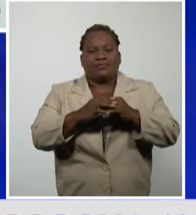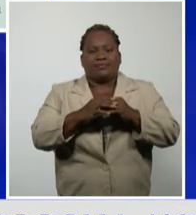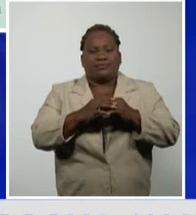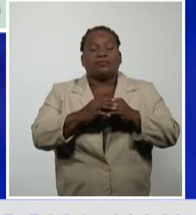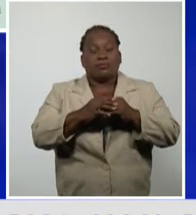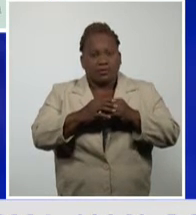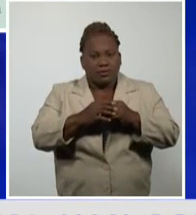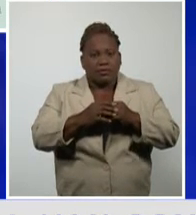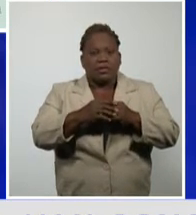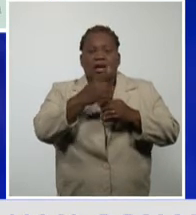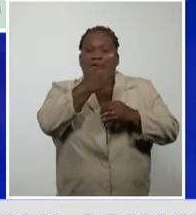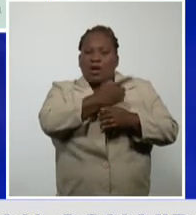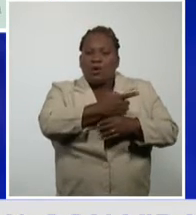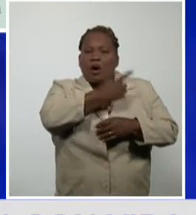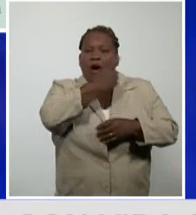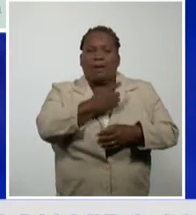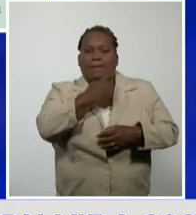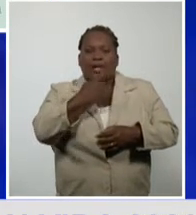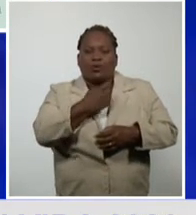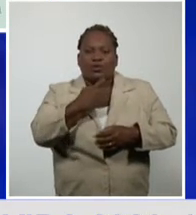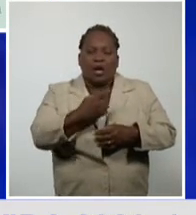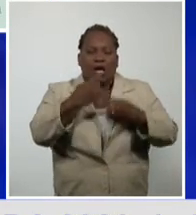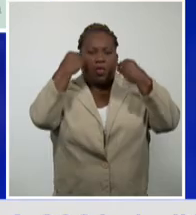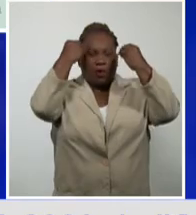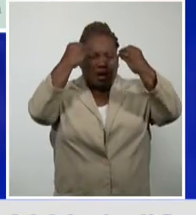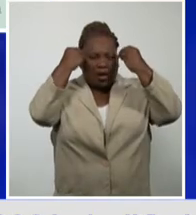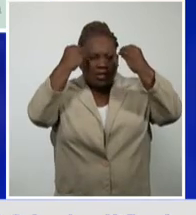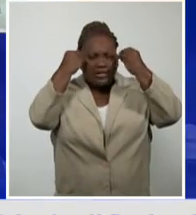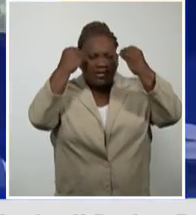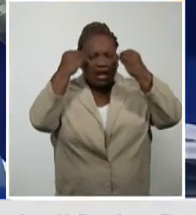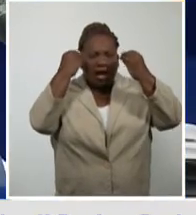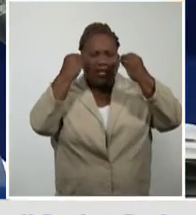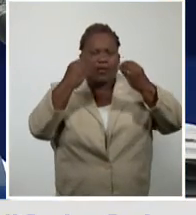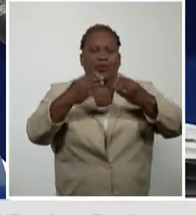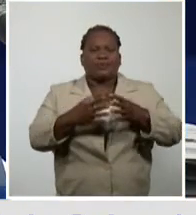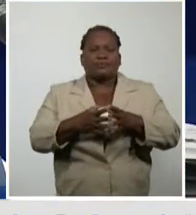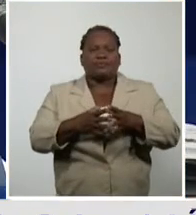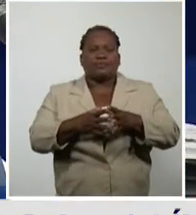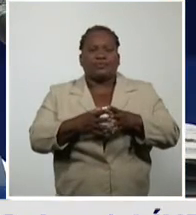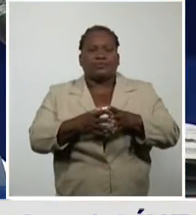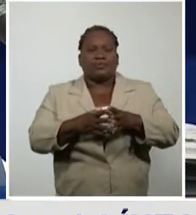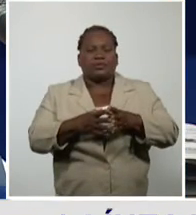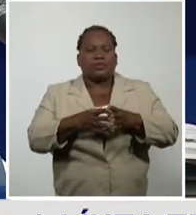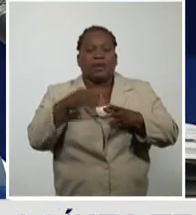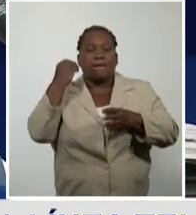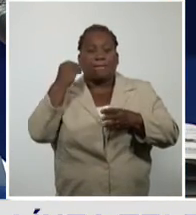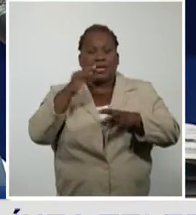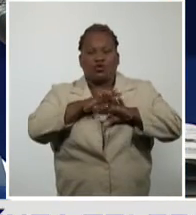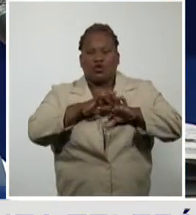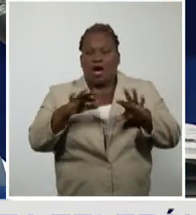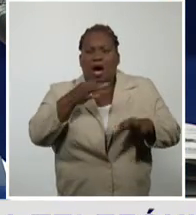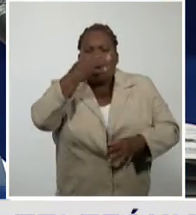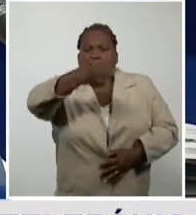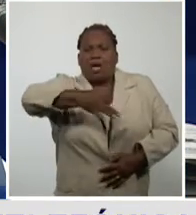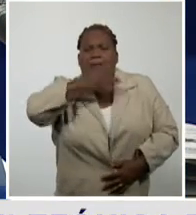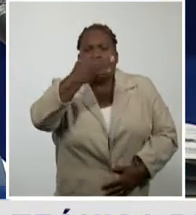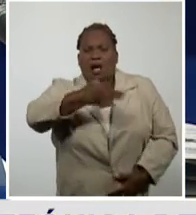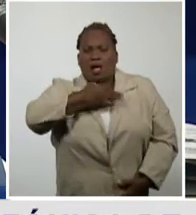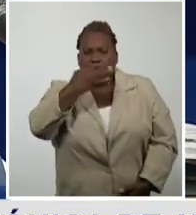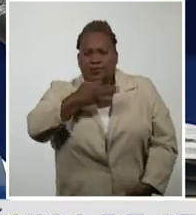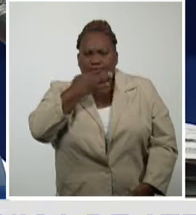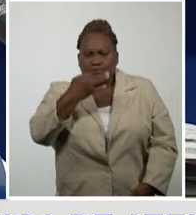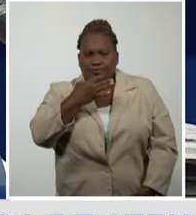nos han hecho un análisis y creo que un día lo explicamos aquí. Porque